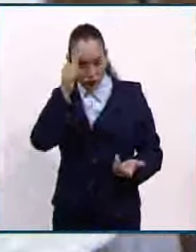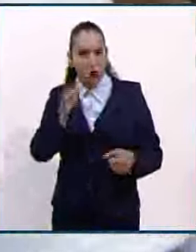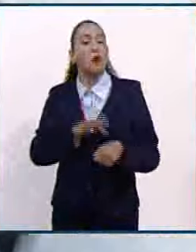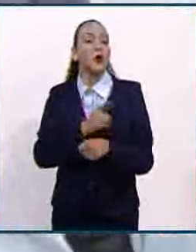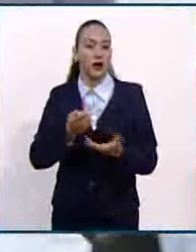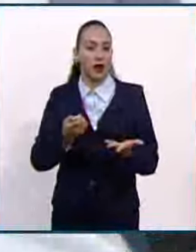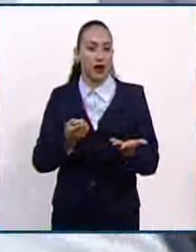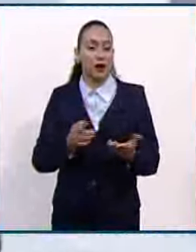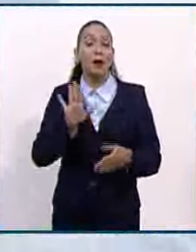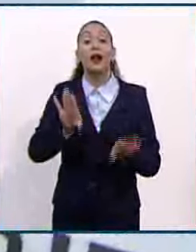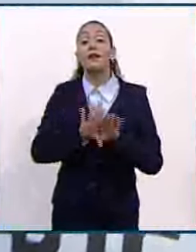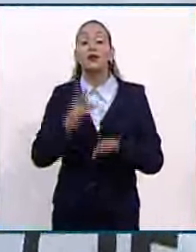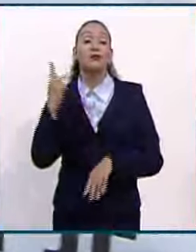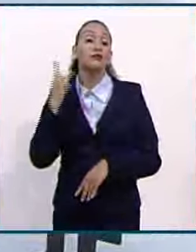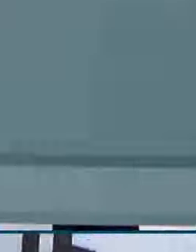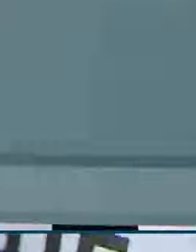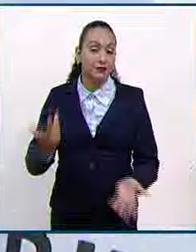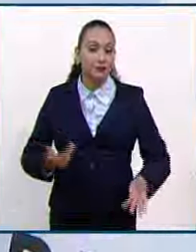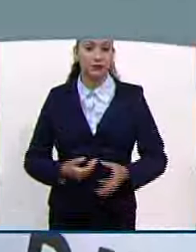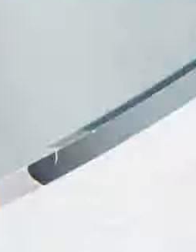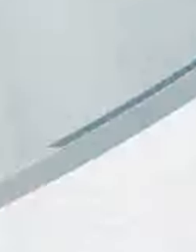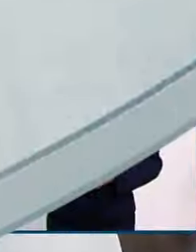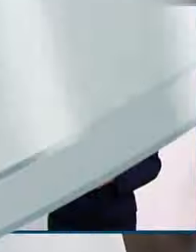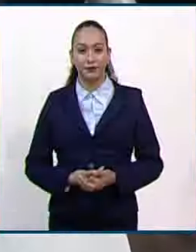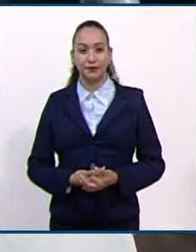se politizaría.